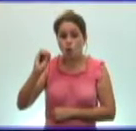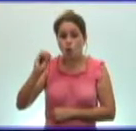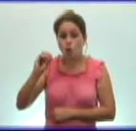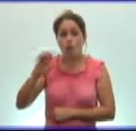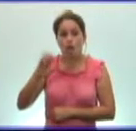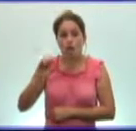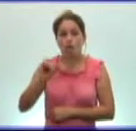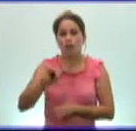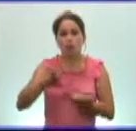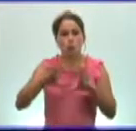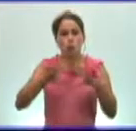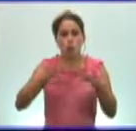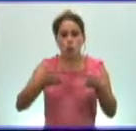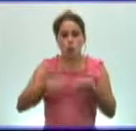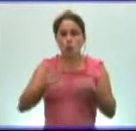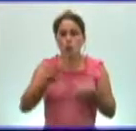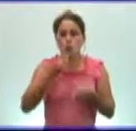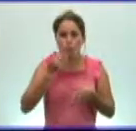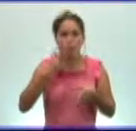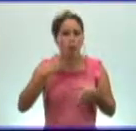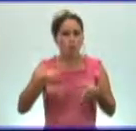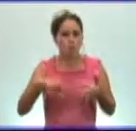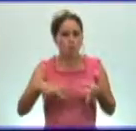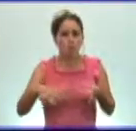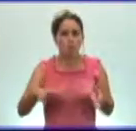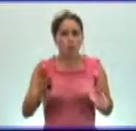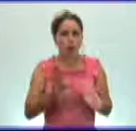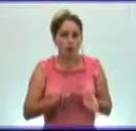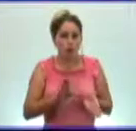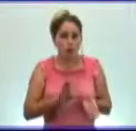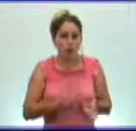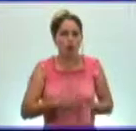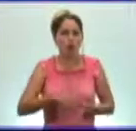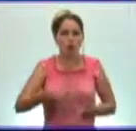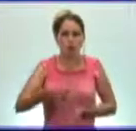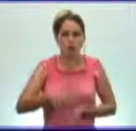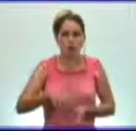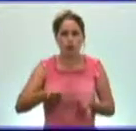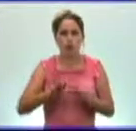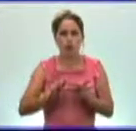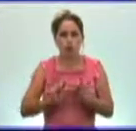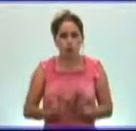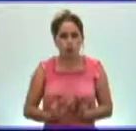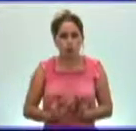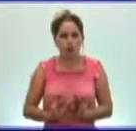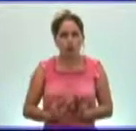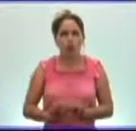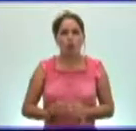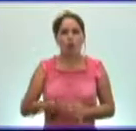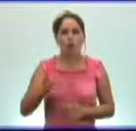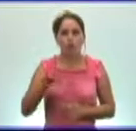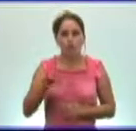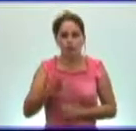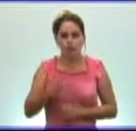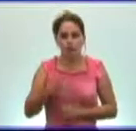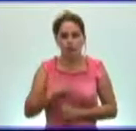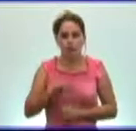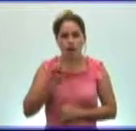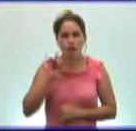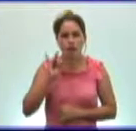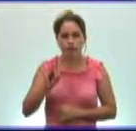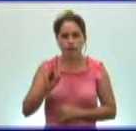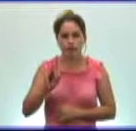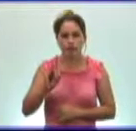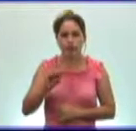y resumir en su cuaderno de trabajo en el libro de texto de 10º grado, en el cuadro 1.7 de la página 7 de su